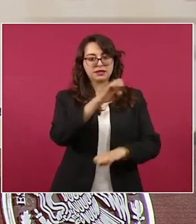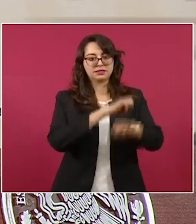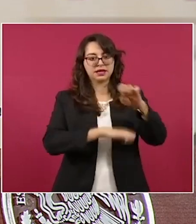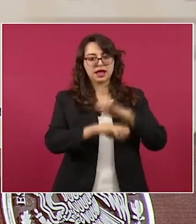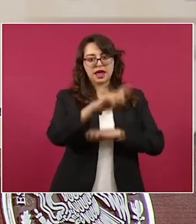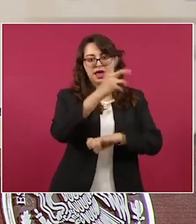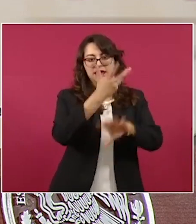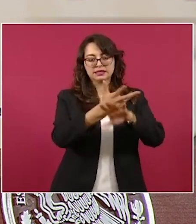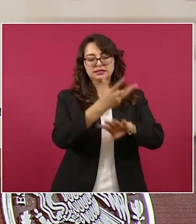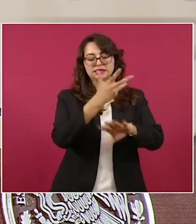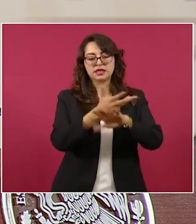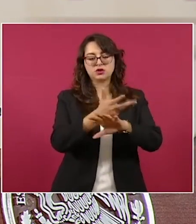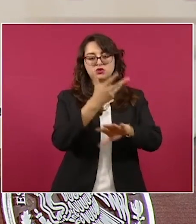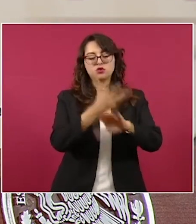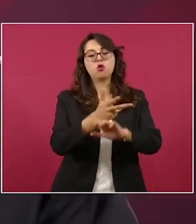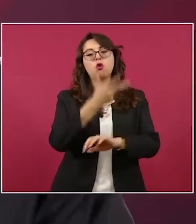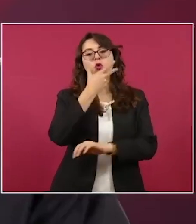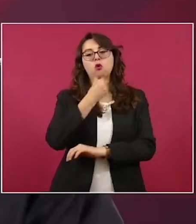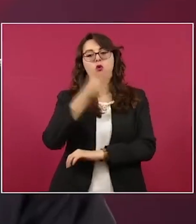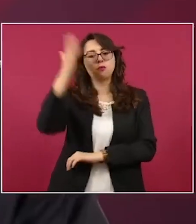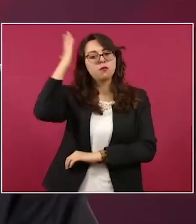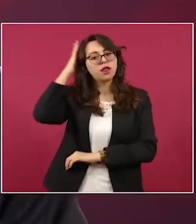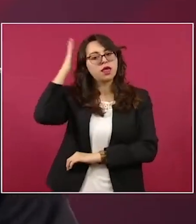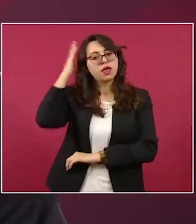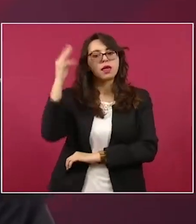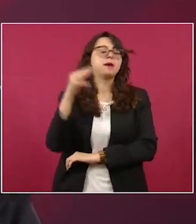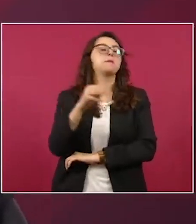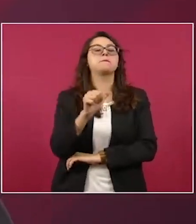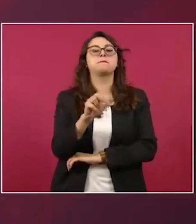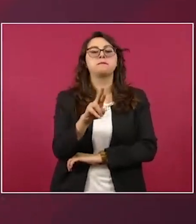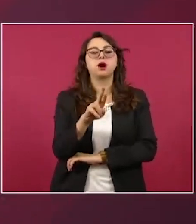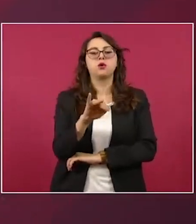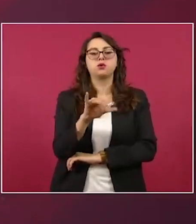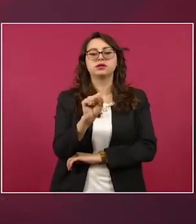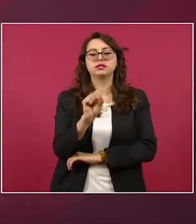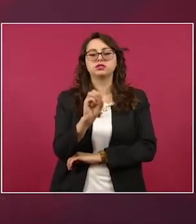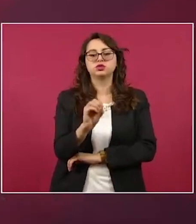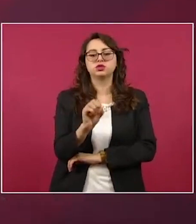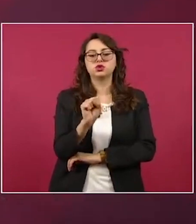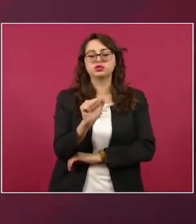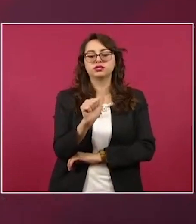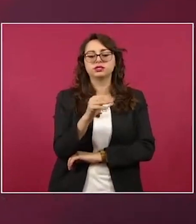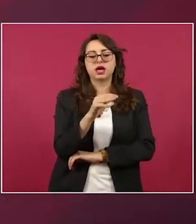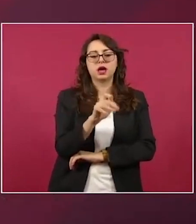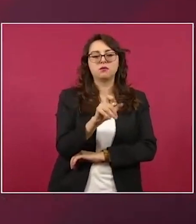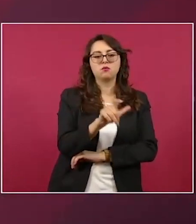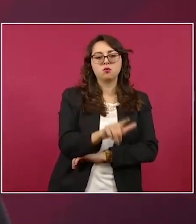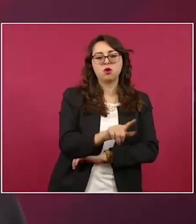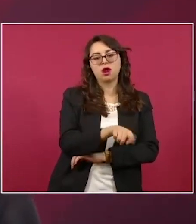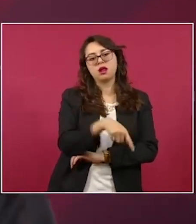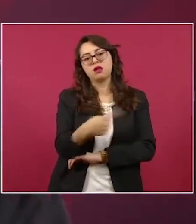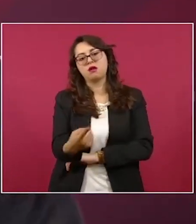Unidos por Mauricio Samuel Wember López e Israel Limban,